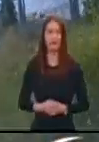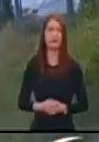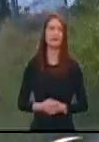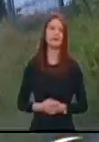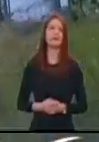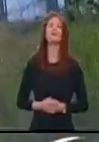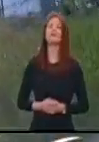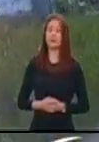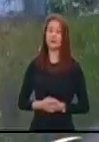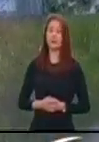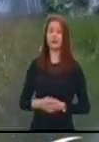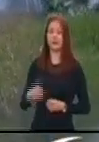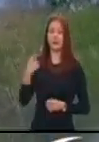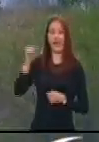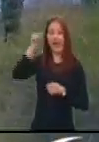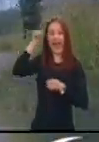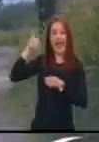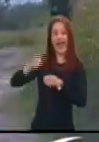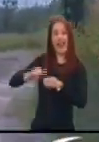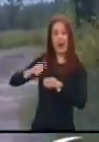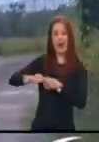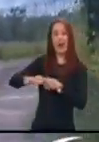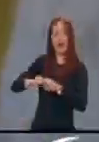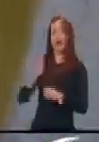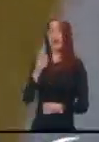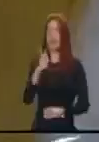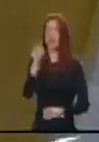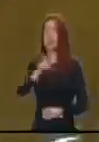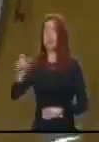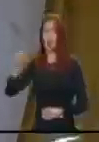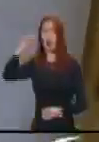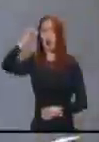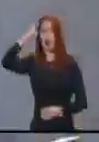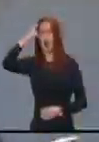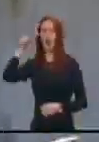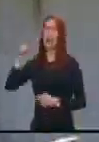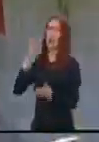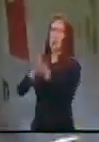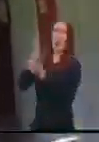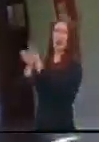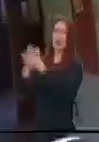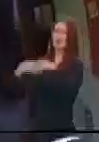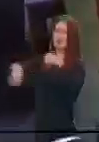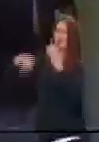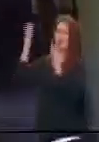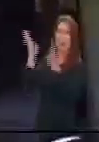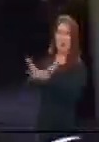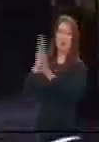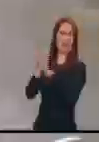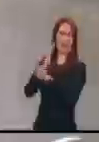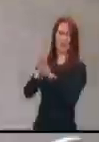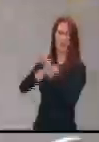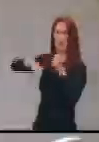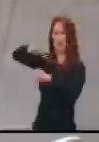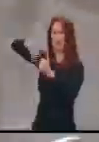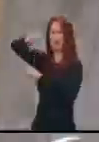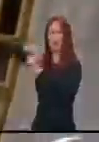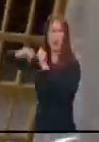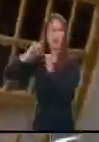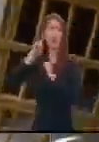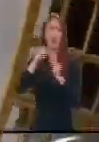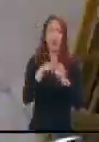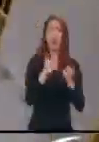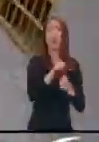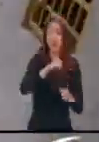Los dos últimos gobernadores de Arauca terminaron empapelados ante la justicia. El departamento recibe recursos millonarios de